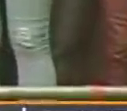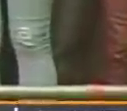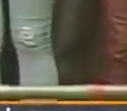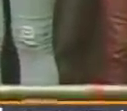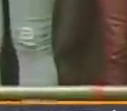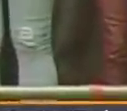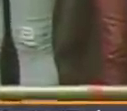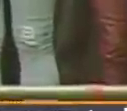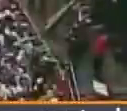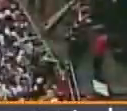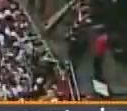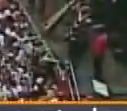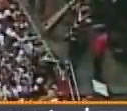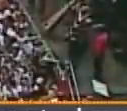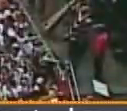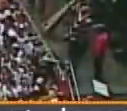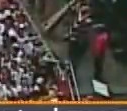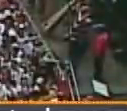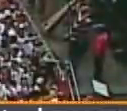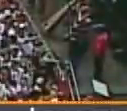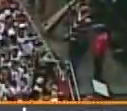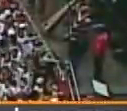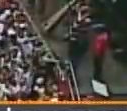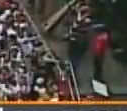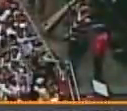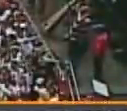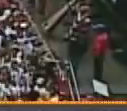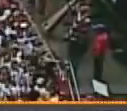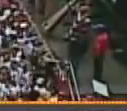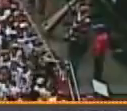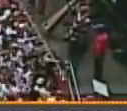victoria, victoria popular!